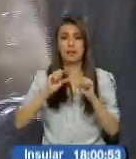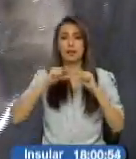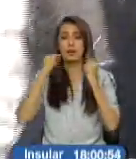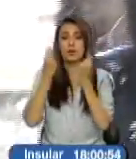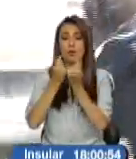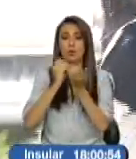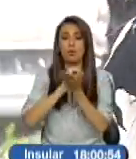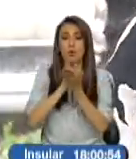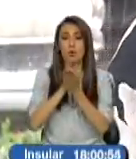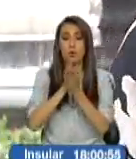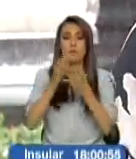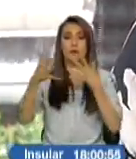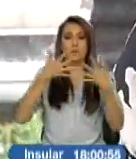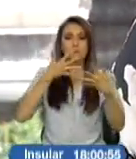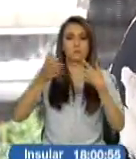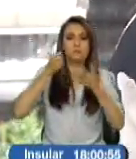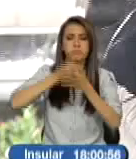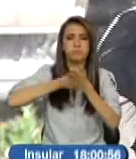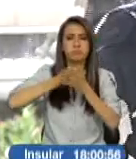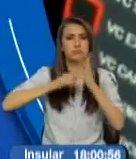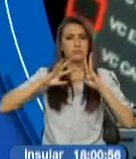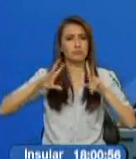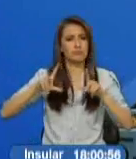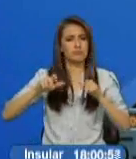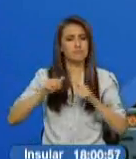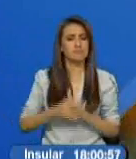la transparencia y lucha contra la corrupción.